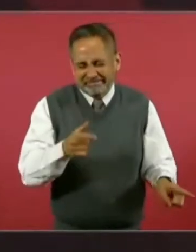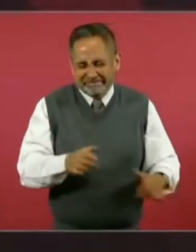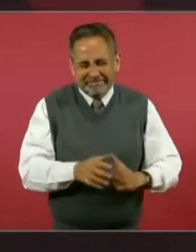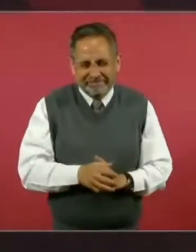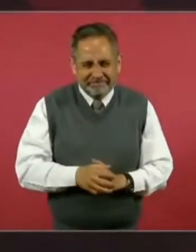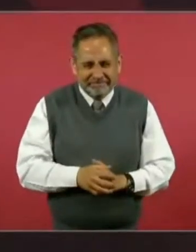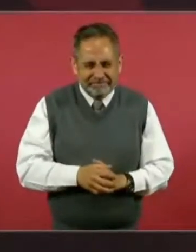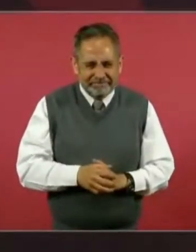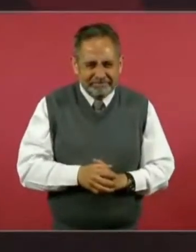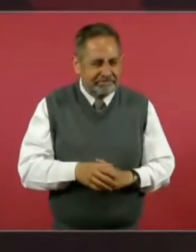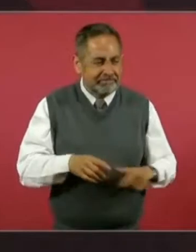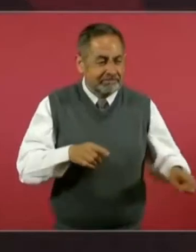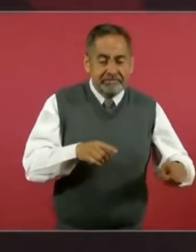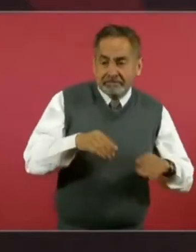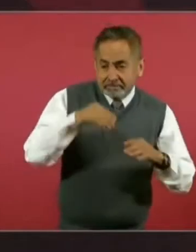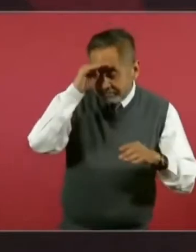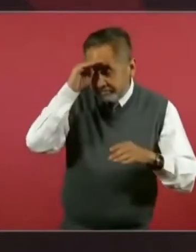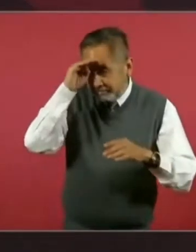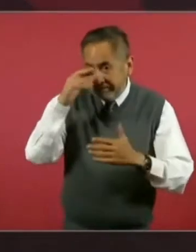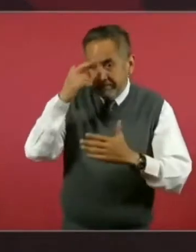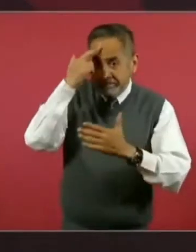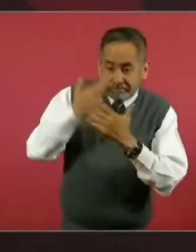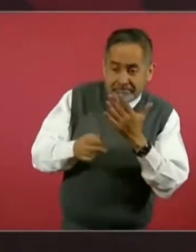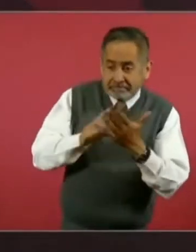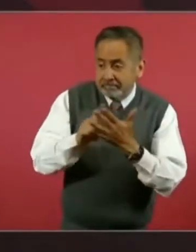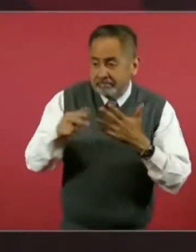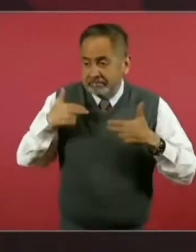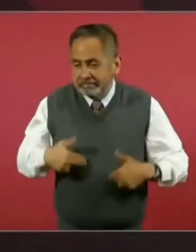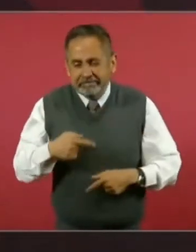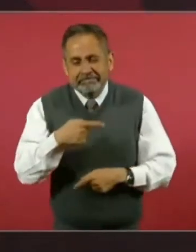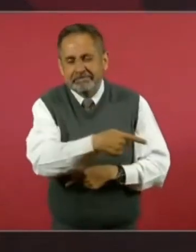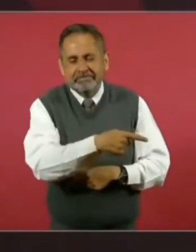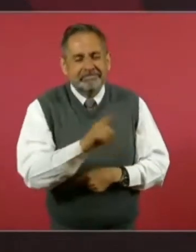preocupe la violación de los derechos humanos.